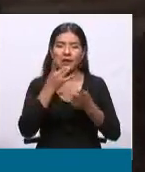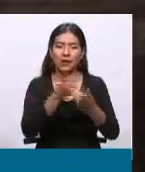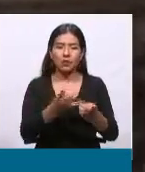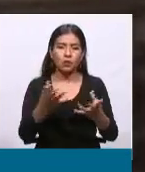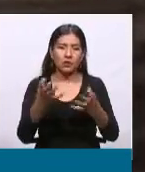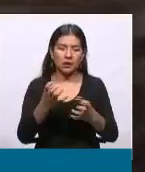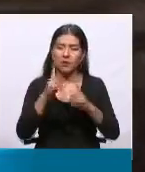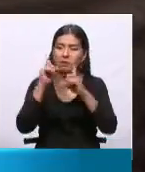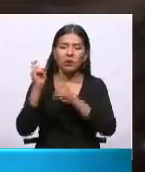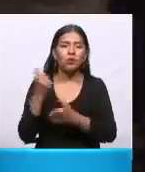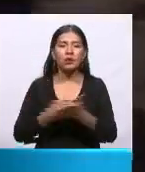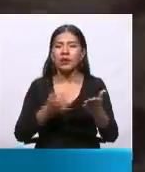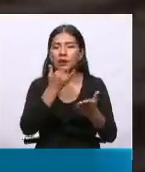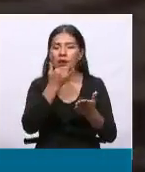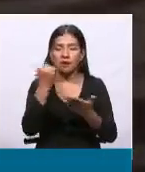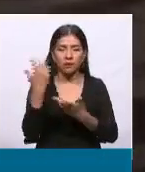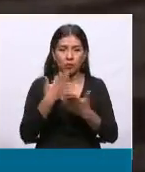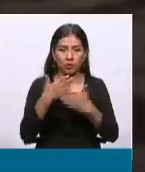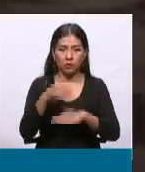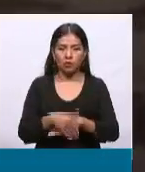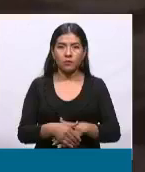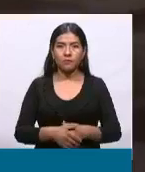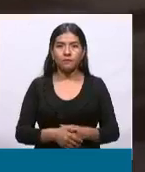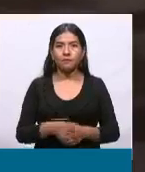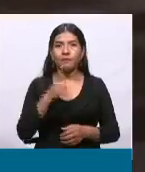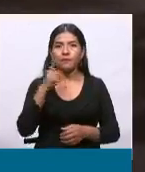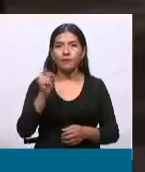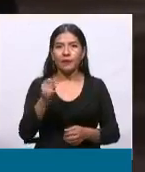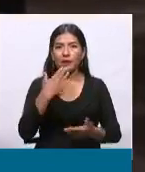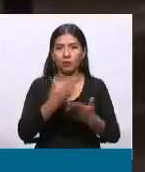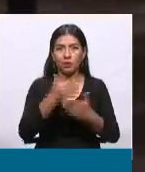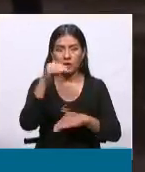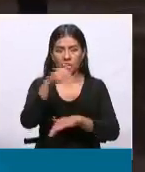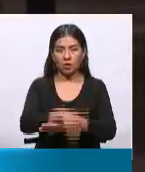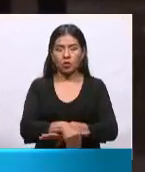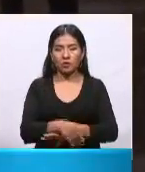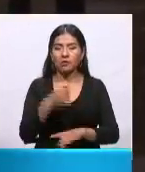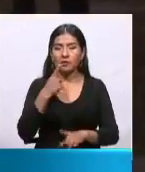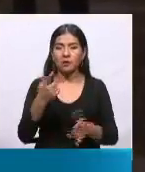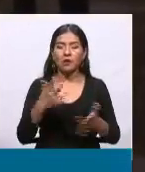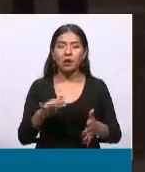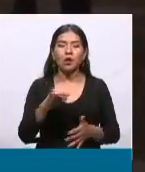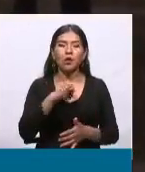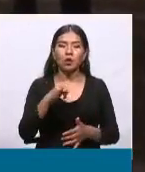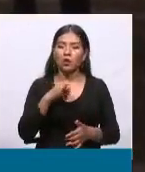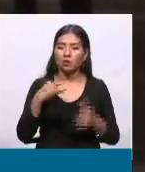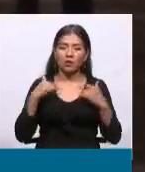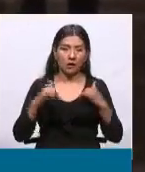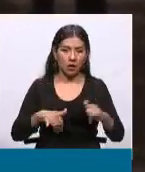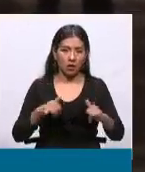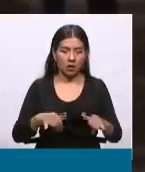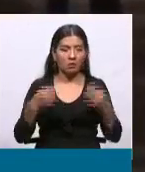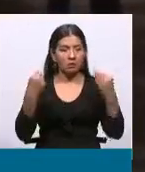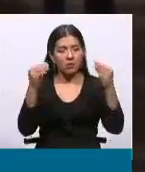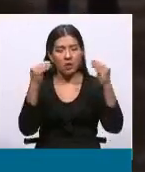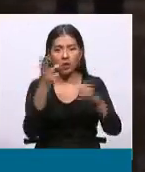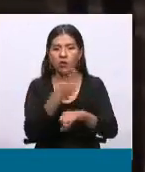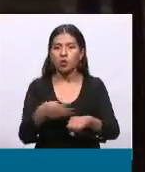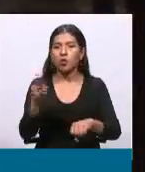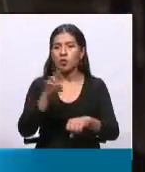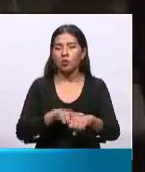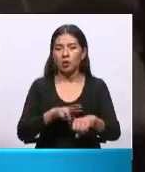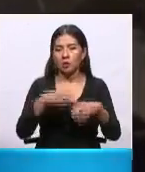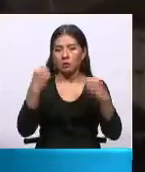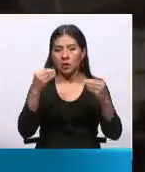ocurrido. ¿Qué es lo que ha pasado, señora? Buenas noches. Buenas noches. Aquí yo estuve aquí 20